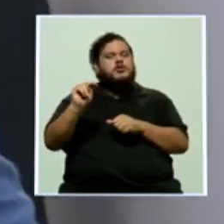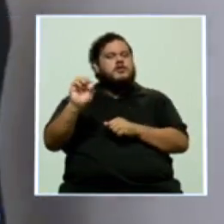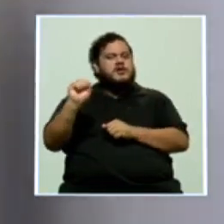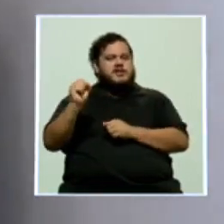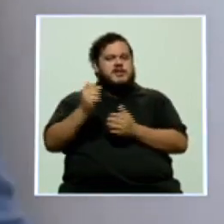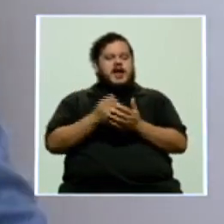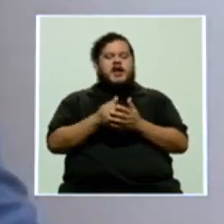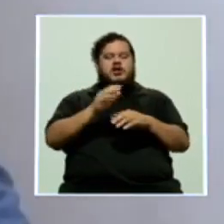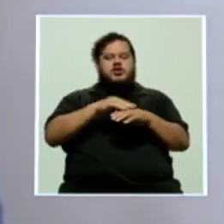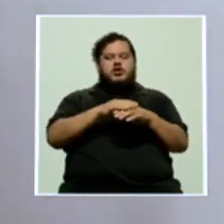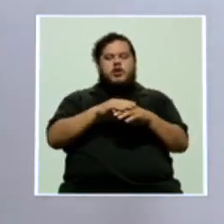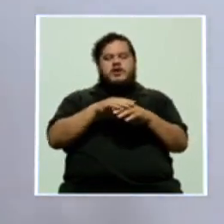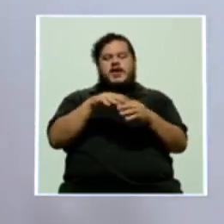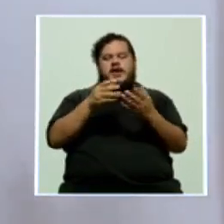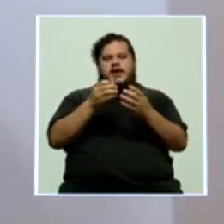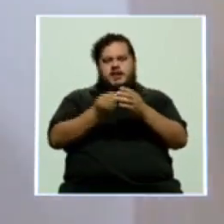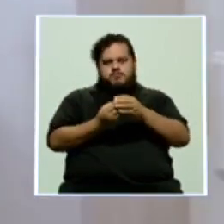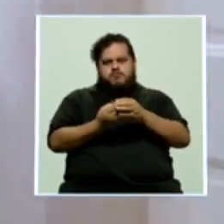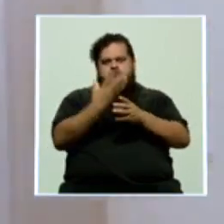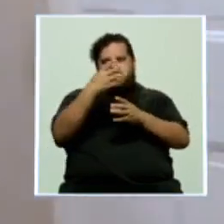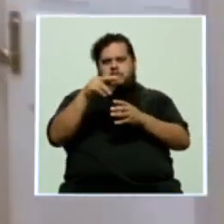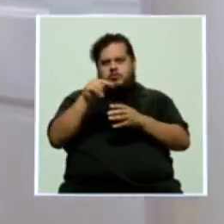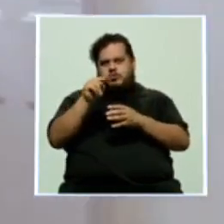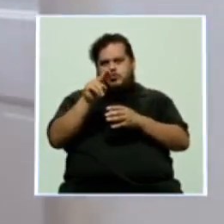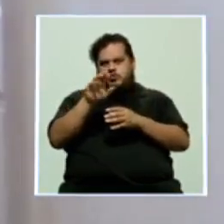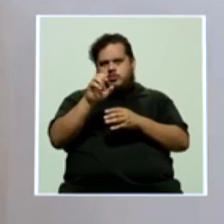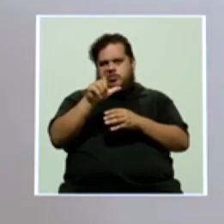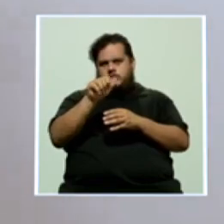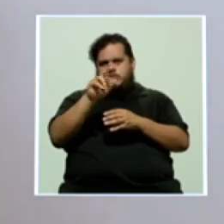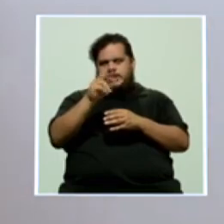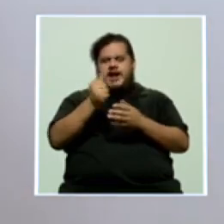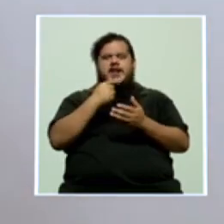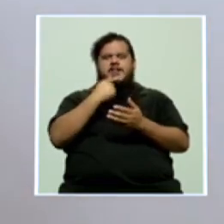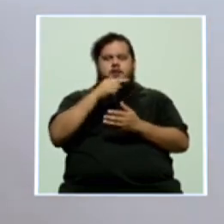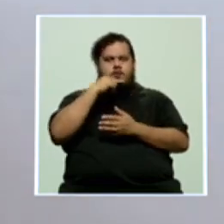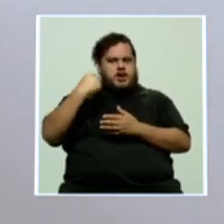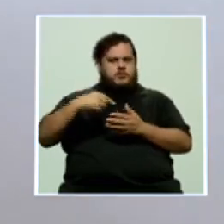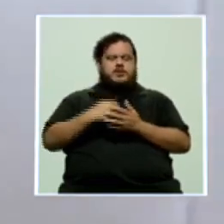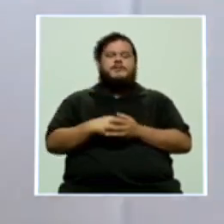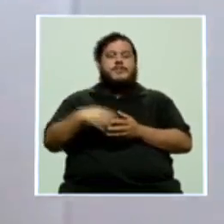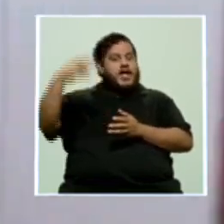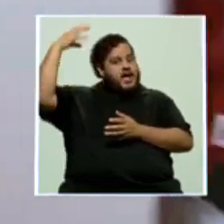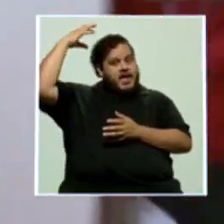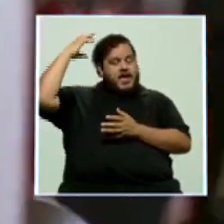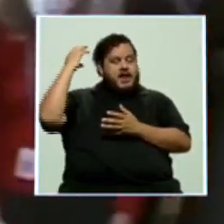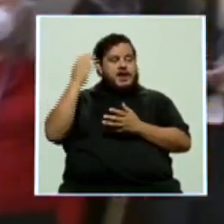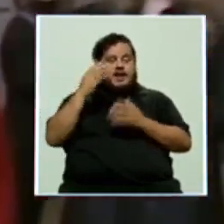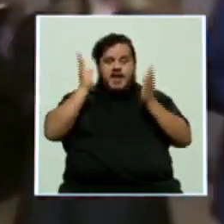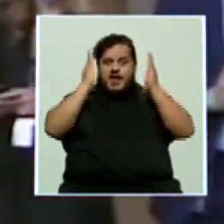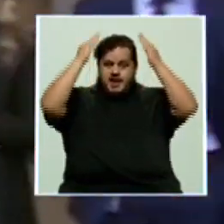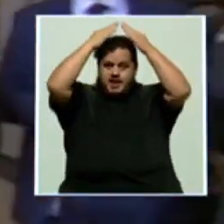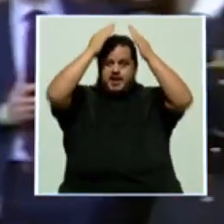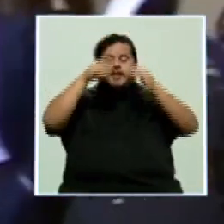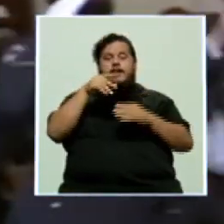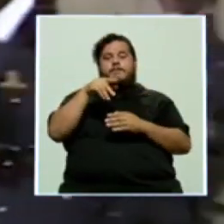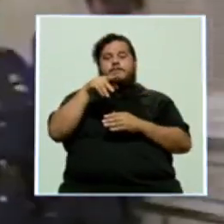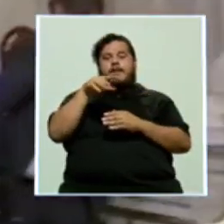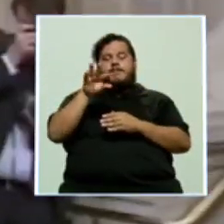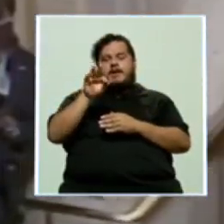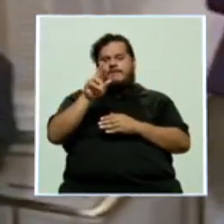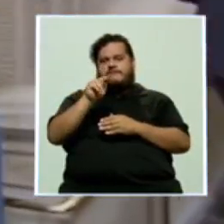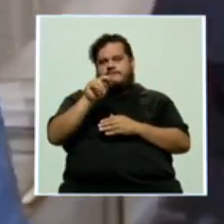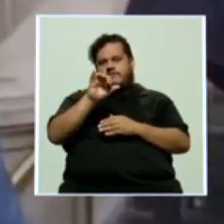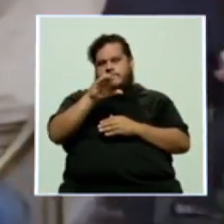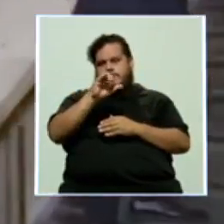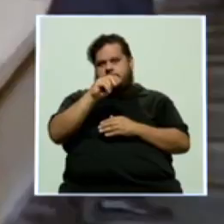arsenales nucleares de las dos potencias", indicó la diplomacia rusa. El Papa Francisco también envió un mensaje al nuevo presidente